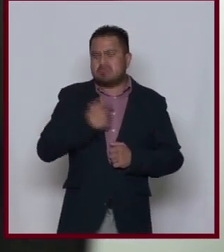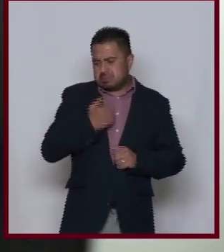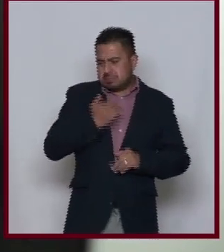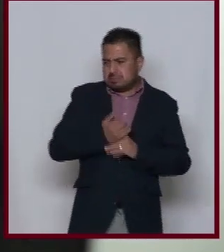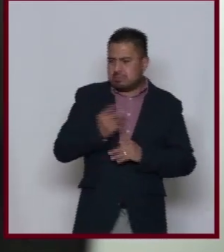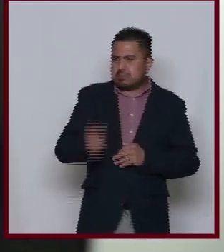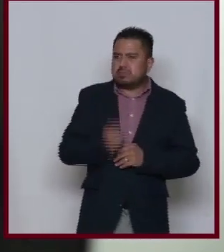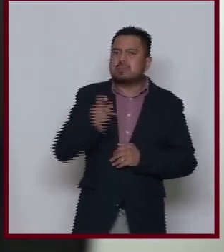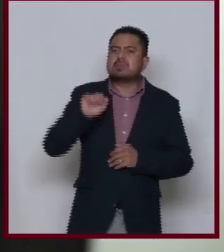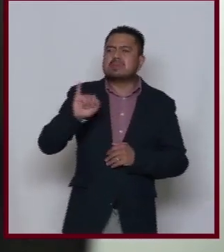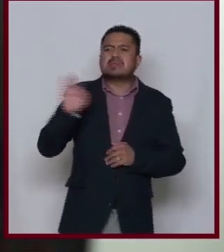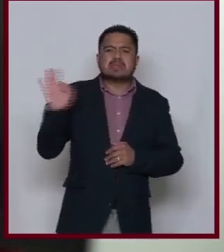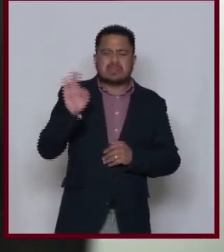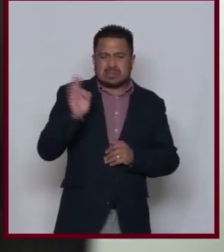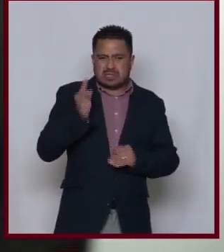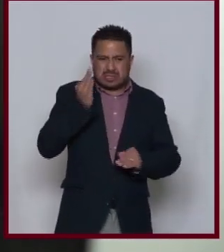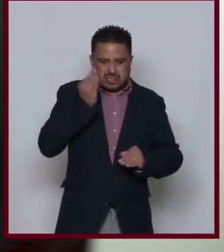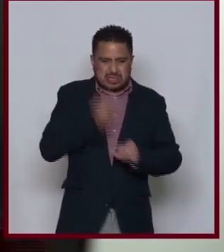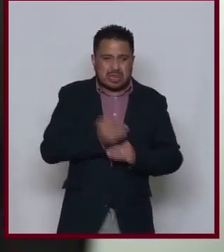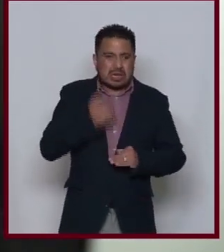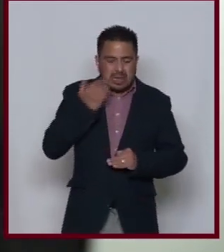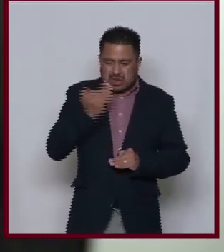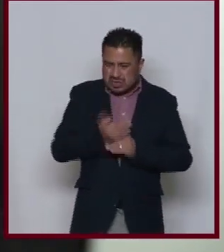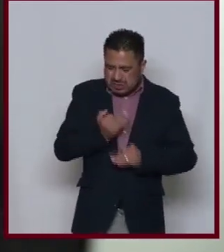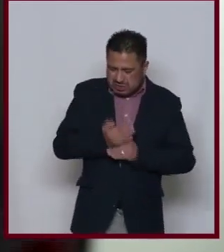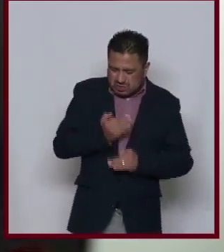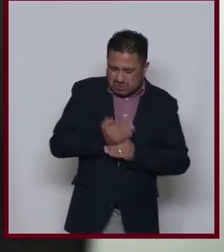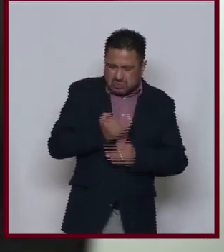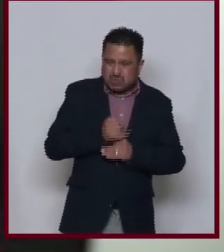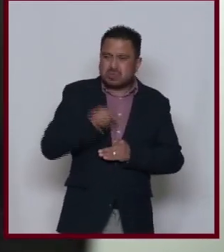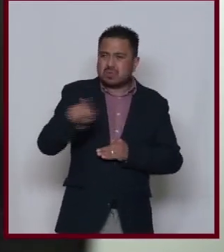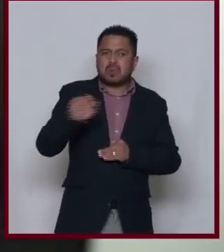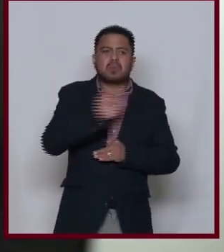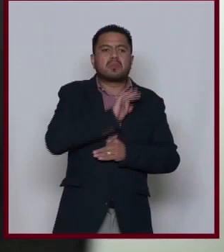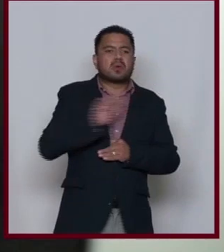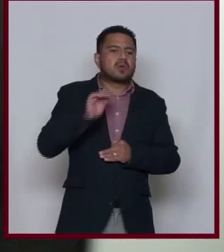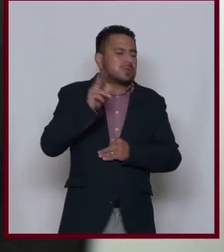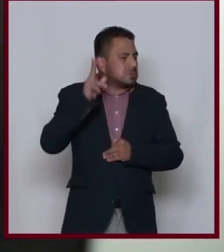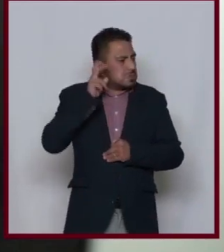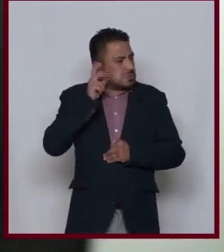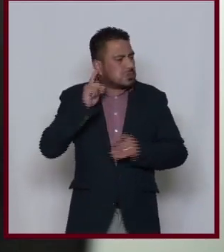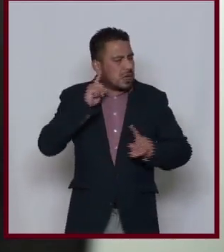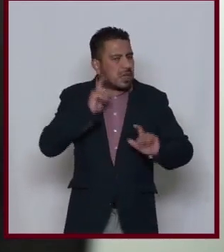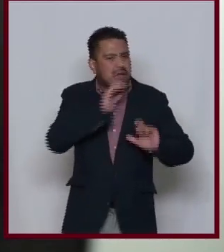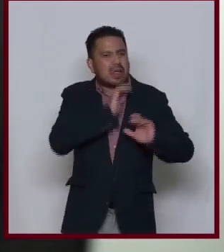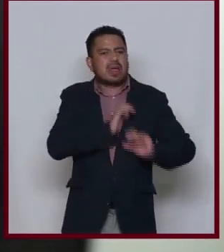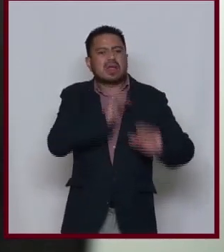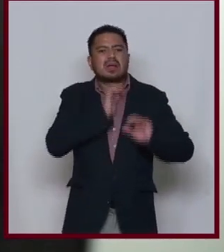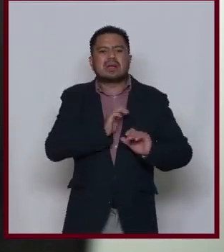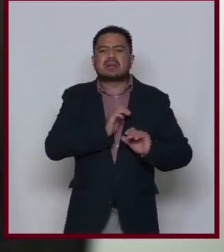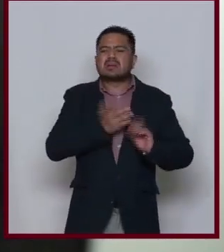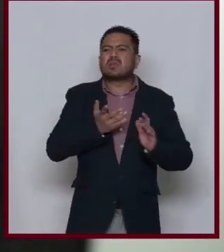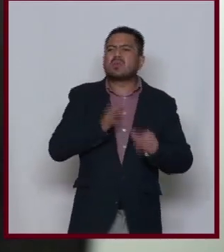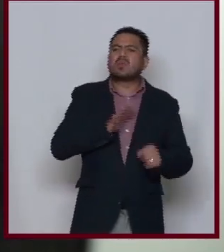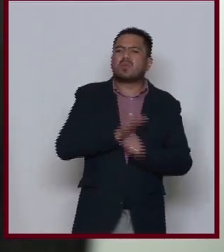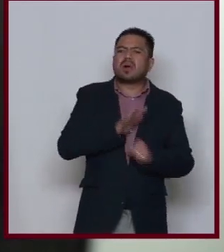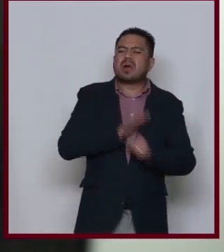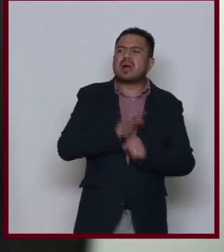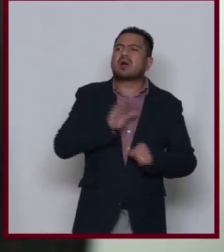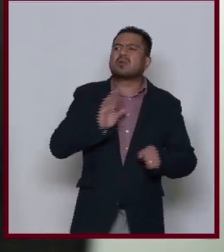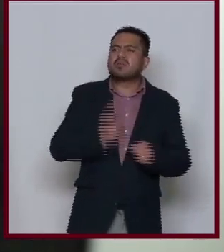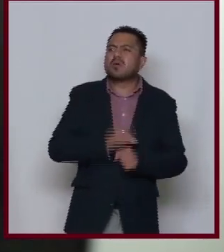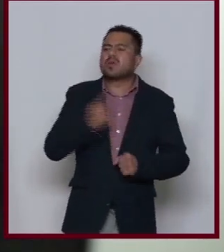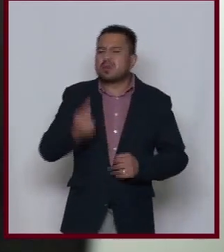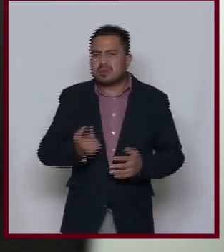preguntar, te quiero preguntar, si en este momento tú pudieras escuchar una canción, ¿cuál sería y por